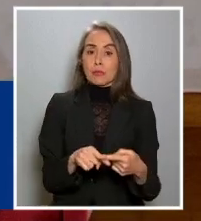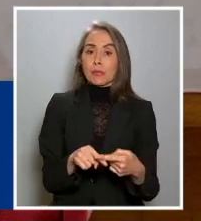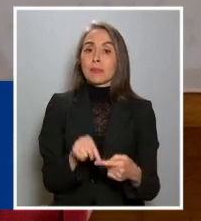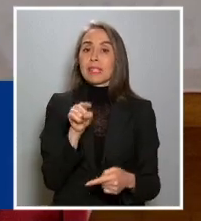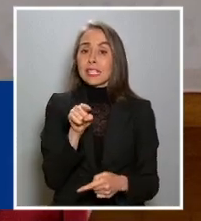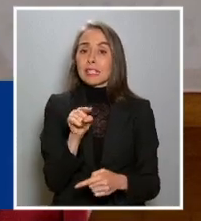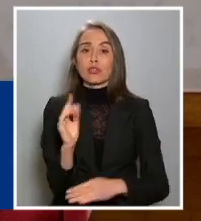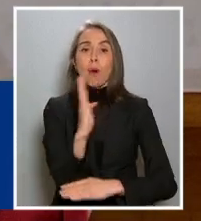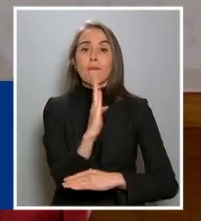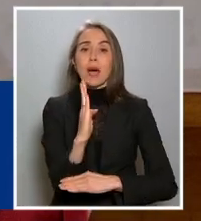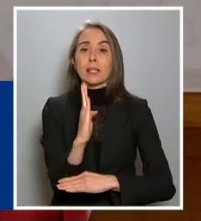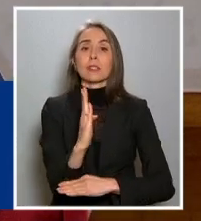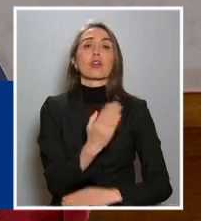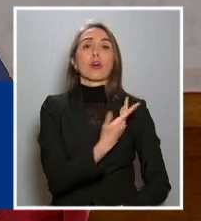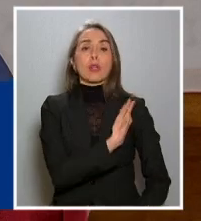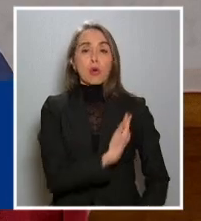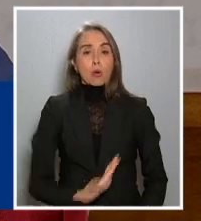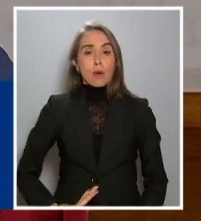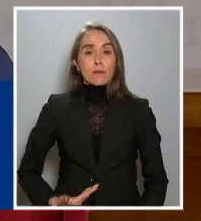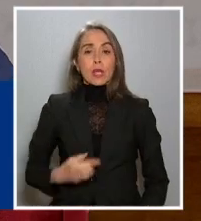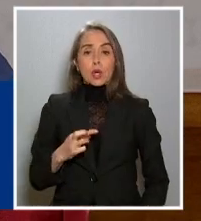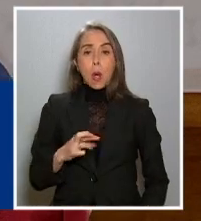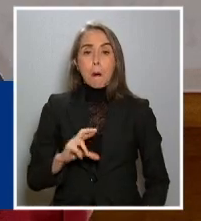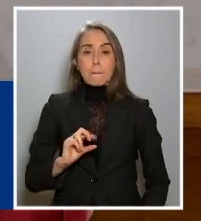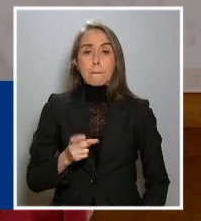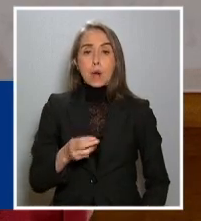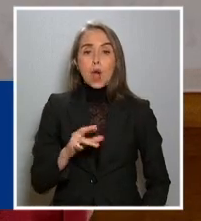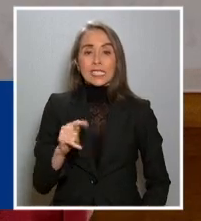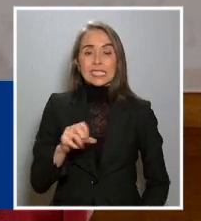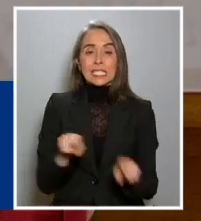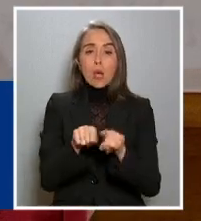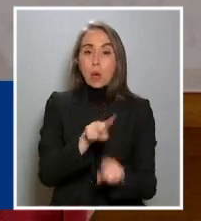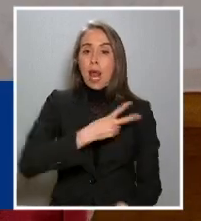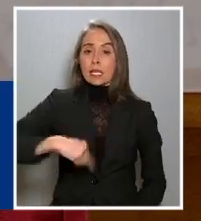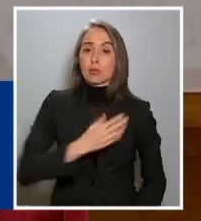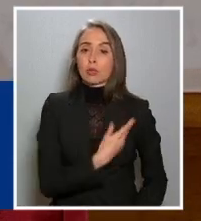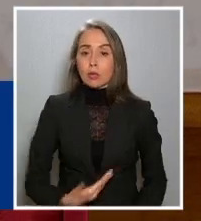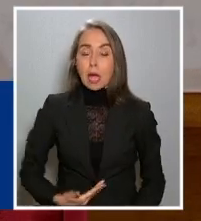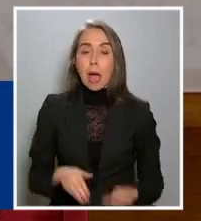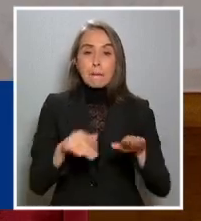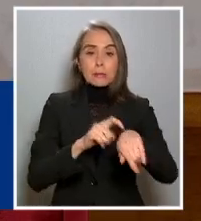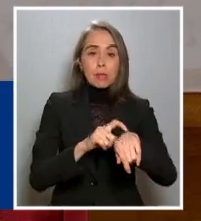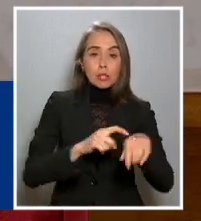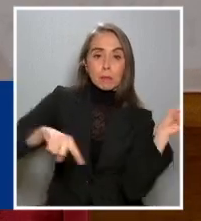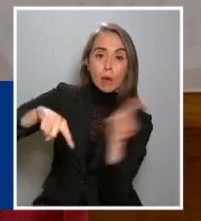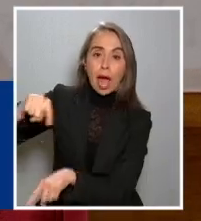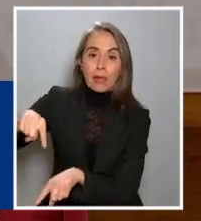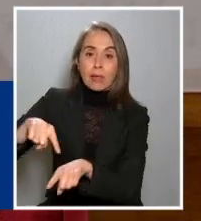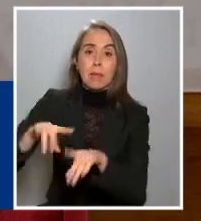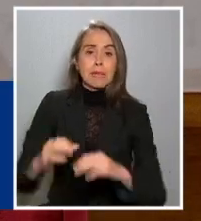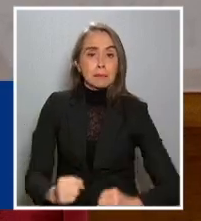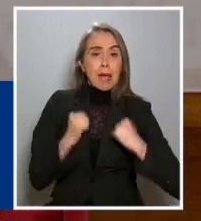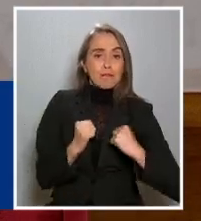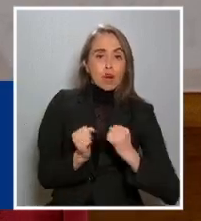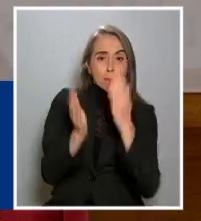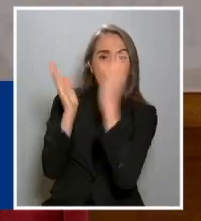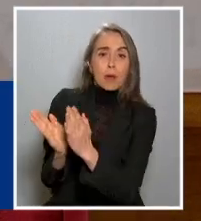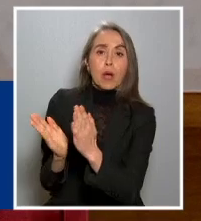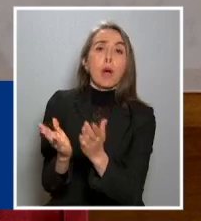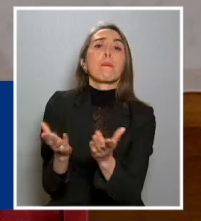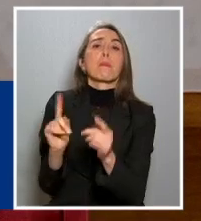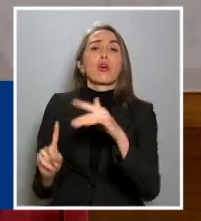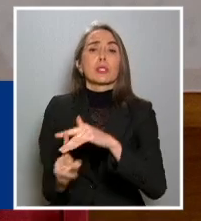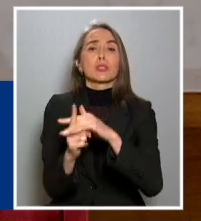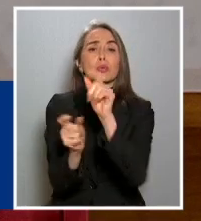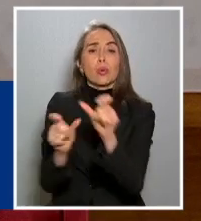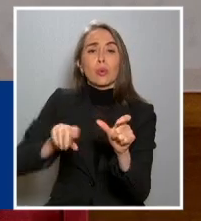la esencia de un gobierno progresista como el nuestro. Atacar al mismo tiempo y con la misma energía las causas y las consecuencias de la criminalidad.